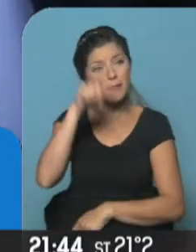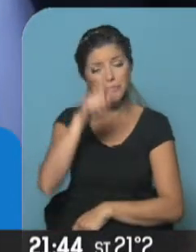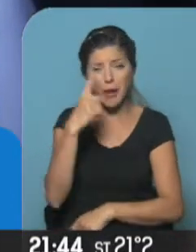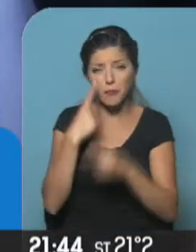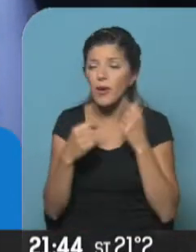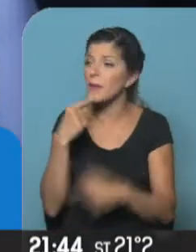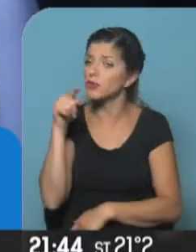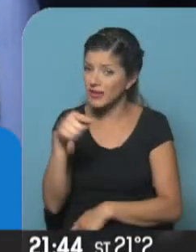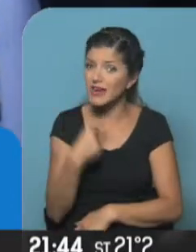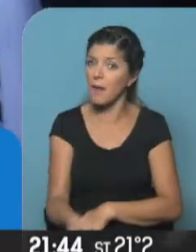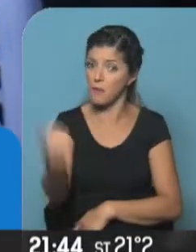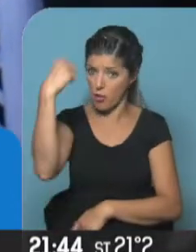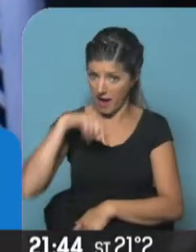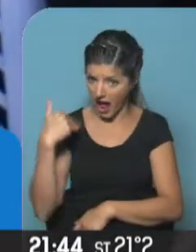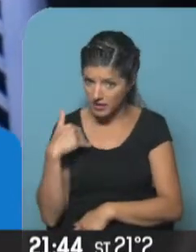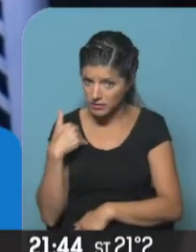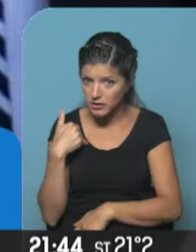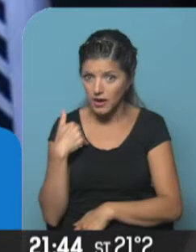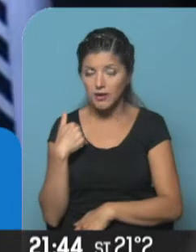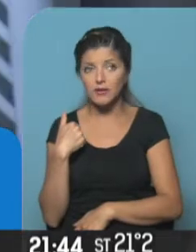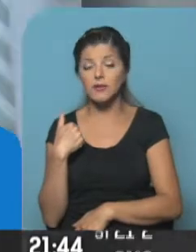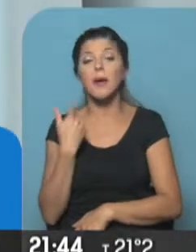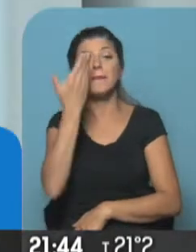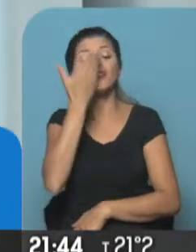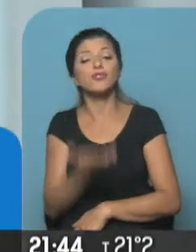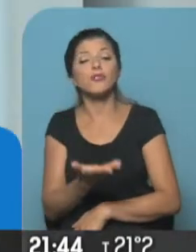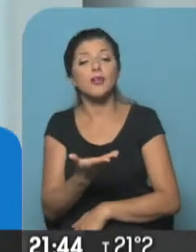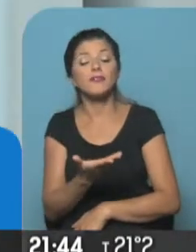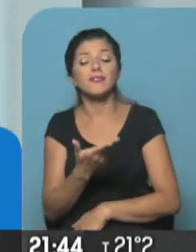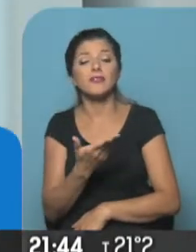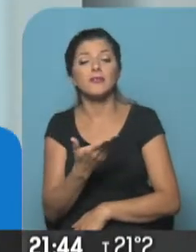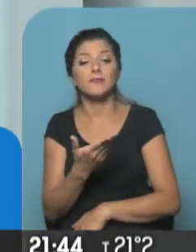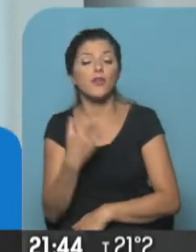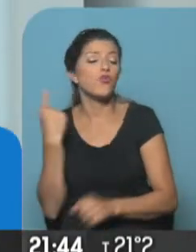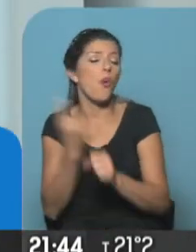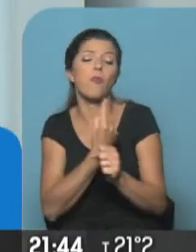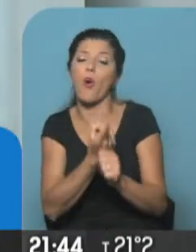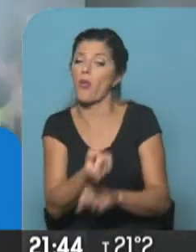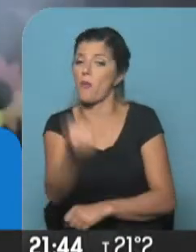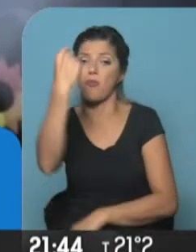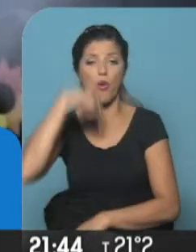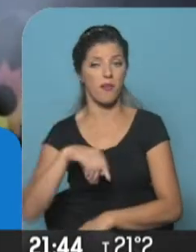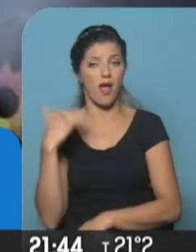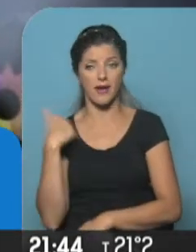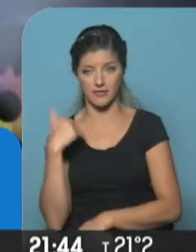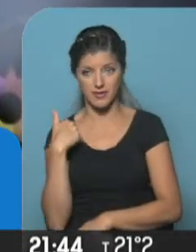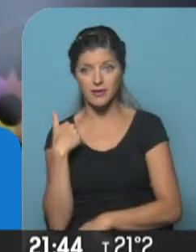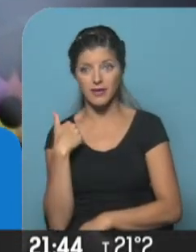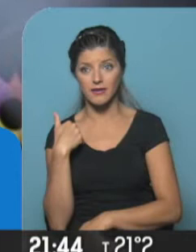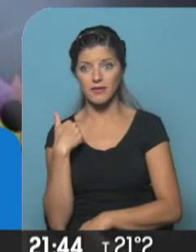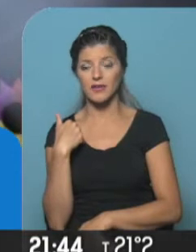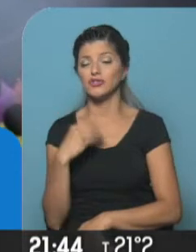si quiere volver a su casa en la Argentina, Bursaco admitió que no puede volver a la Argentina porque se sentiría